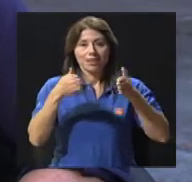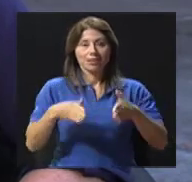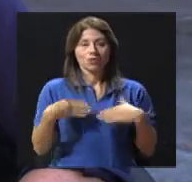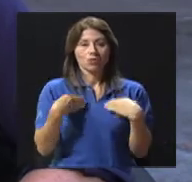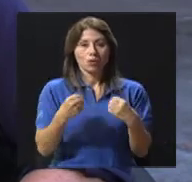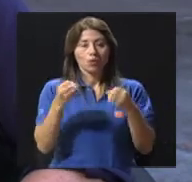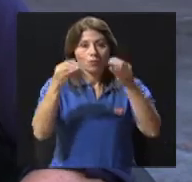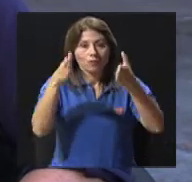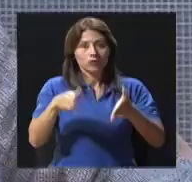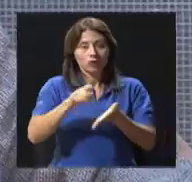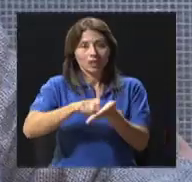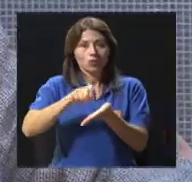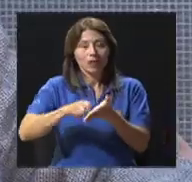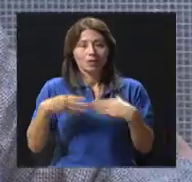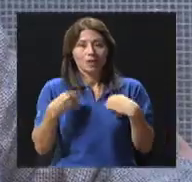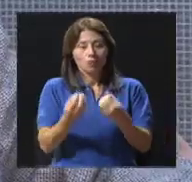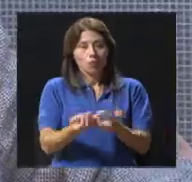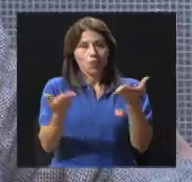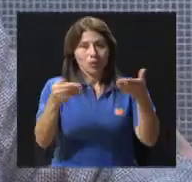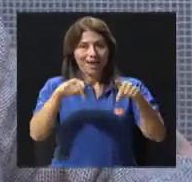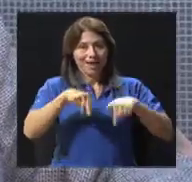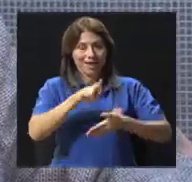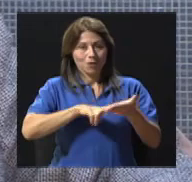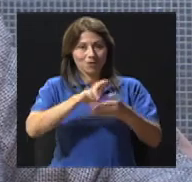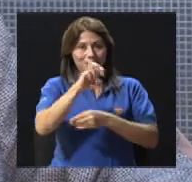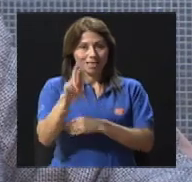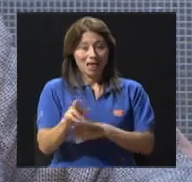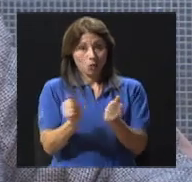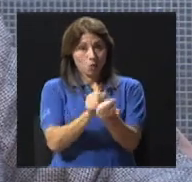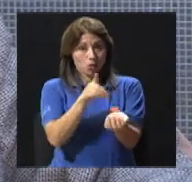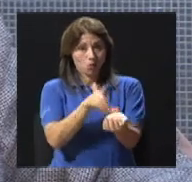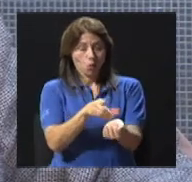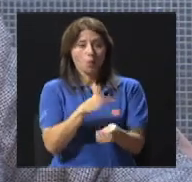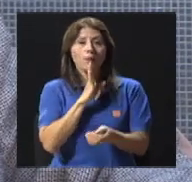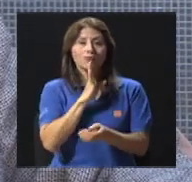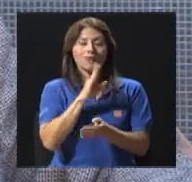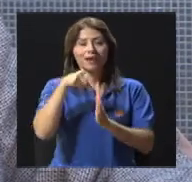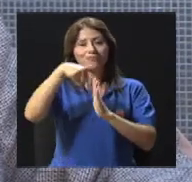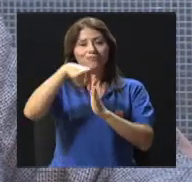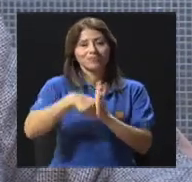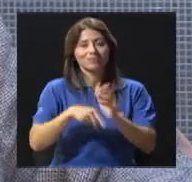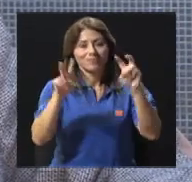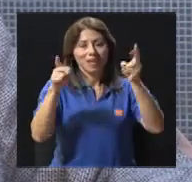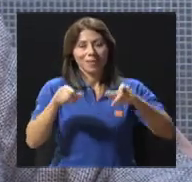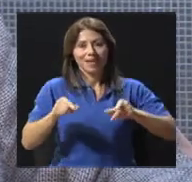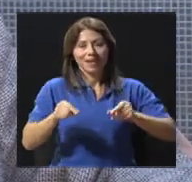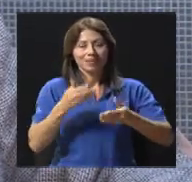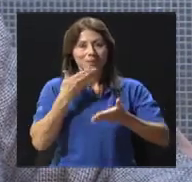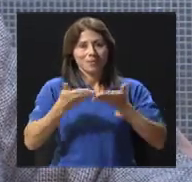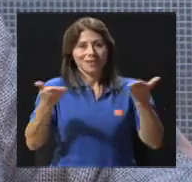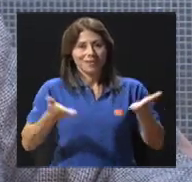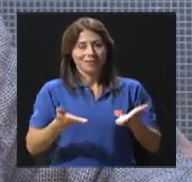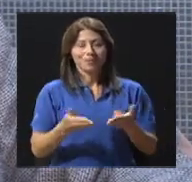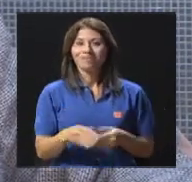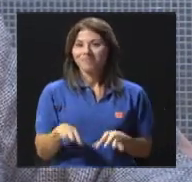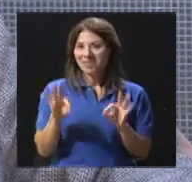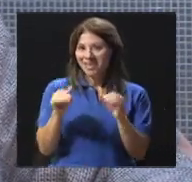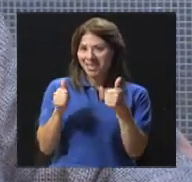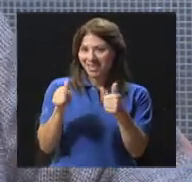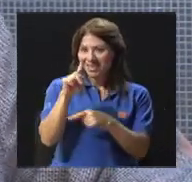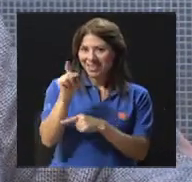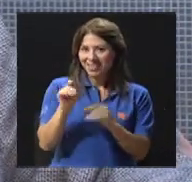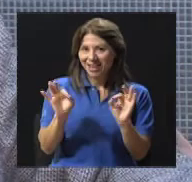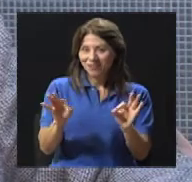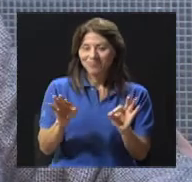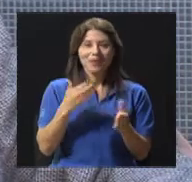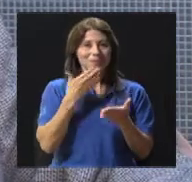de Salud Pública aquí en la Universidad de Costa Rica. Y con el doctor Adolfo Ortiz vamos a profundizar más sobre este tema del cáncer. Bienvenido, doctor.